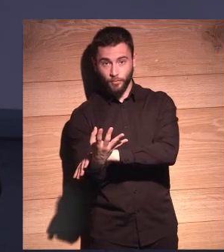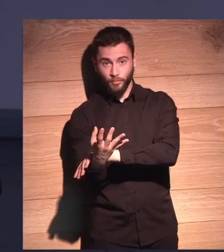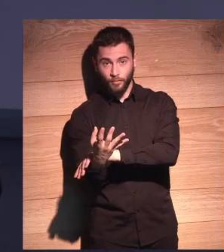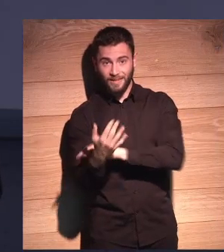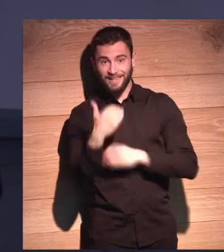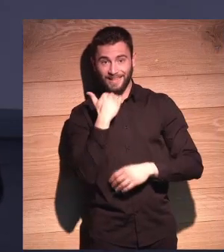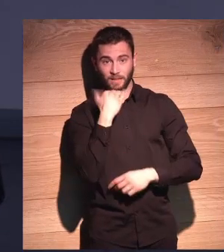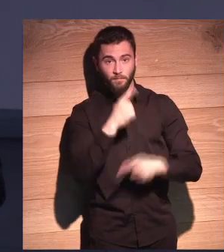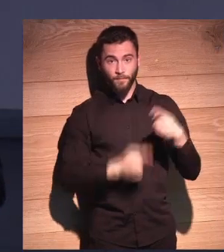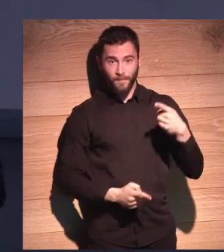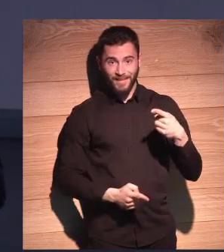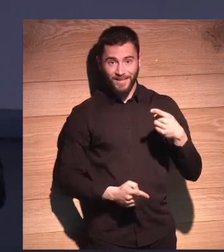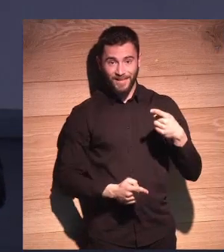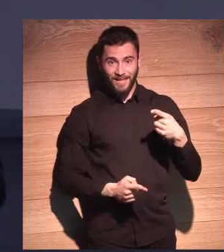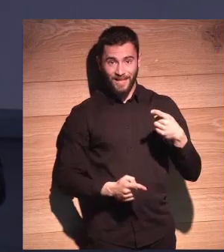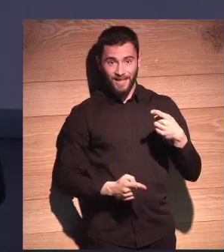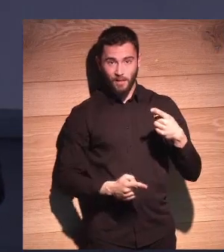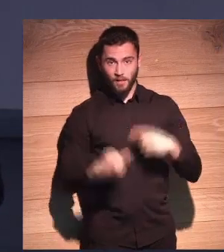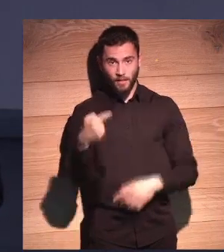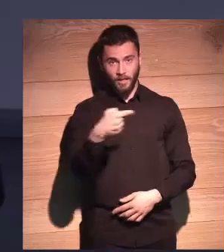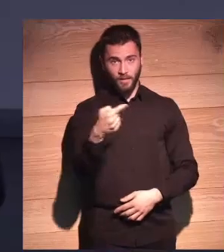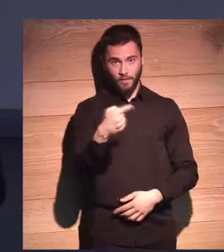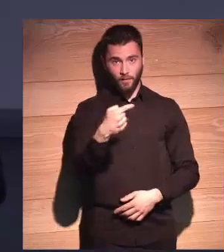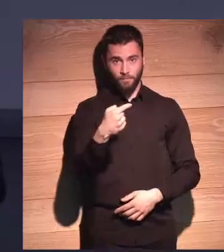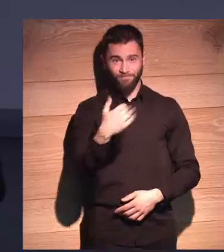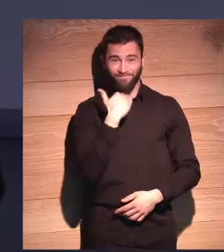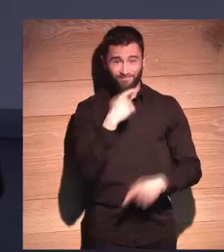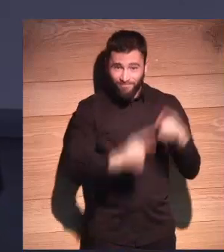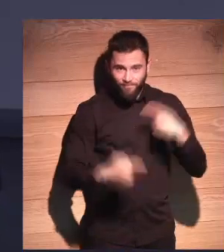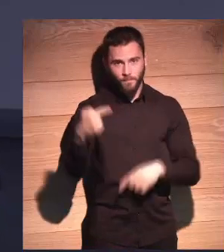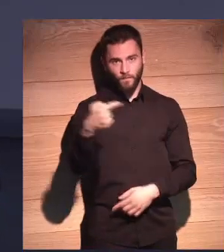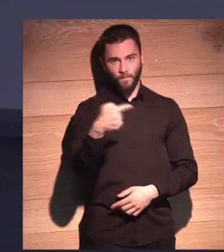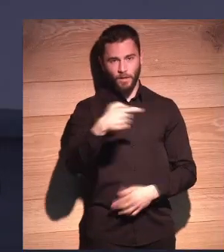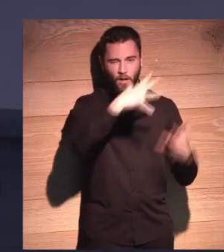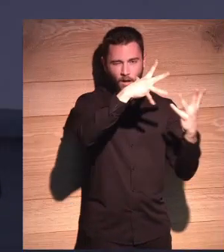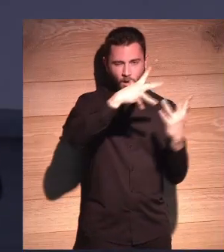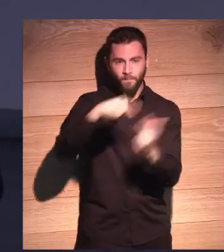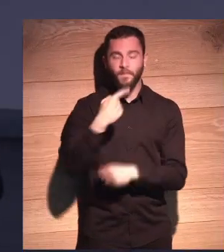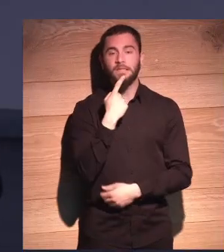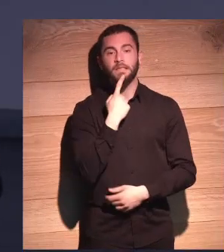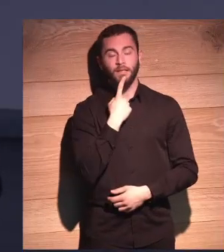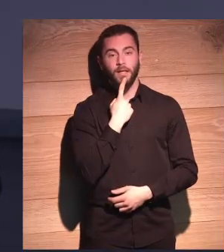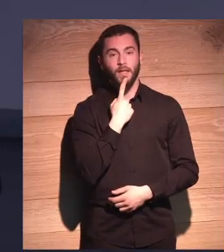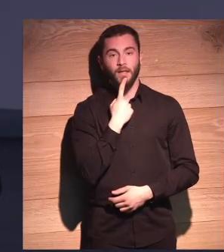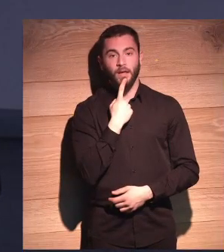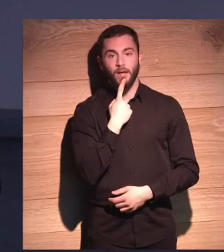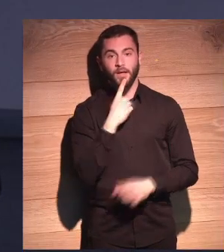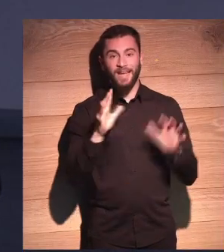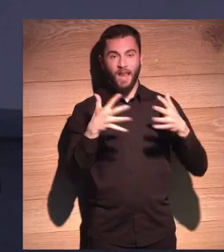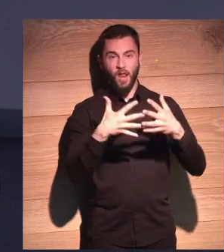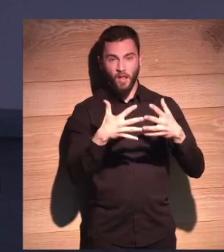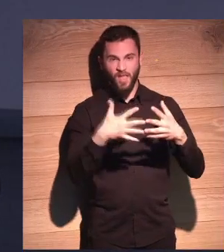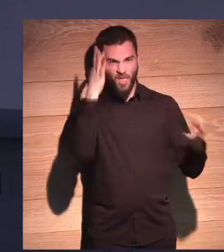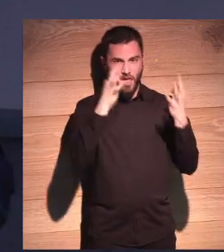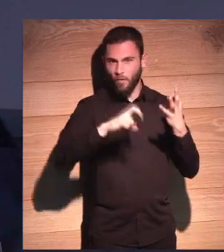casi la mitad era tráfico malo. Los cálculos dicen que el tráfico de